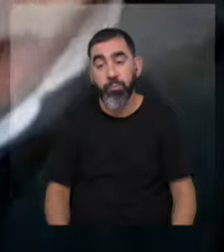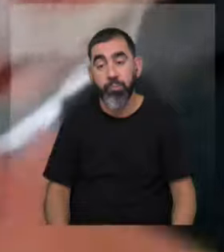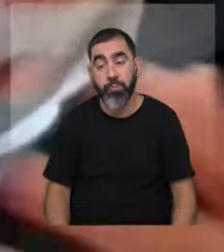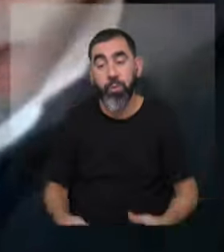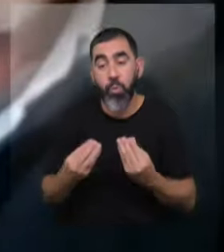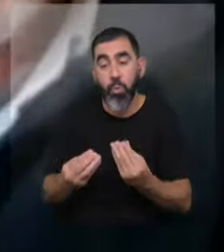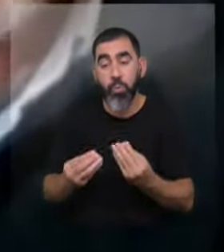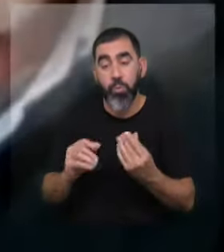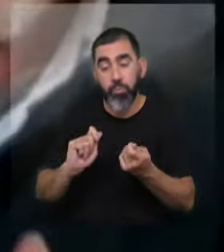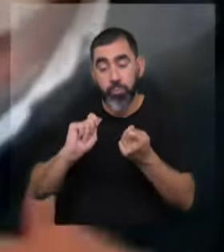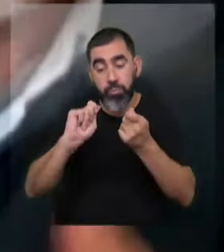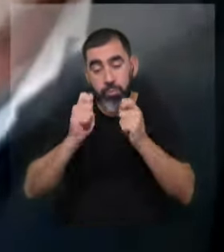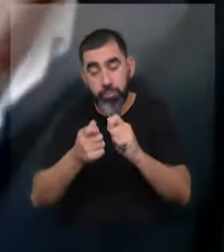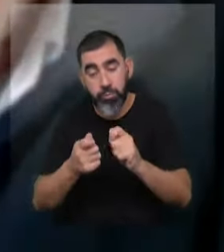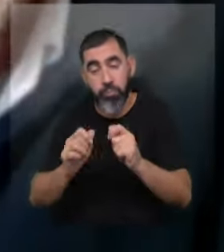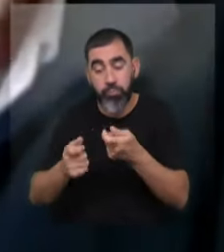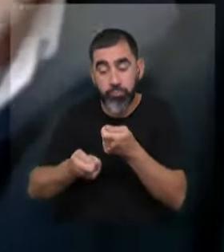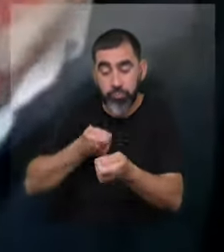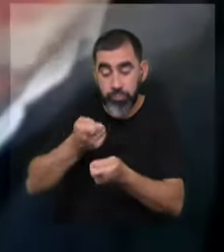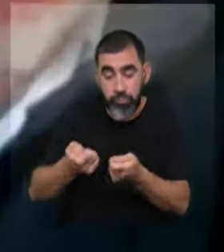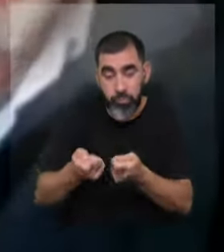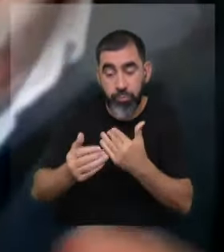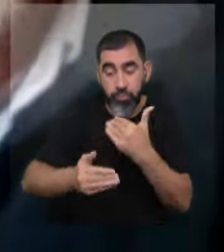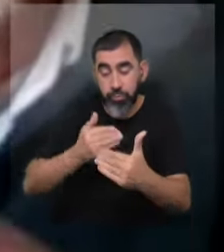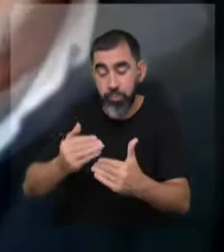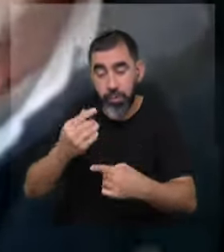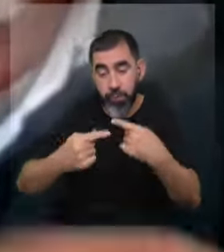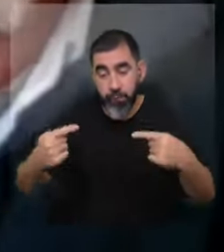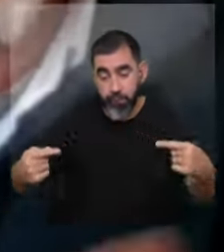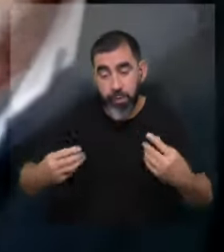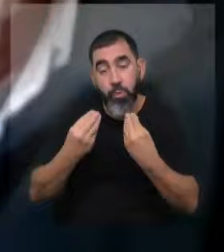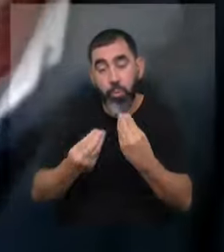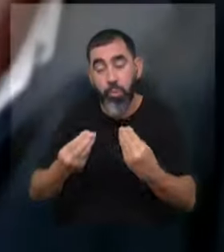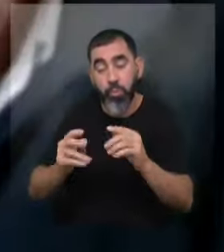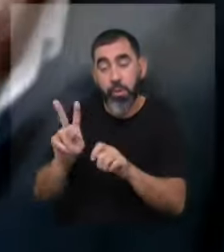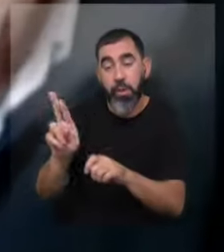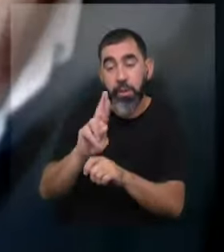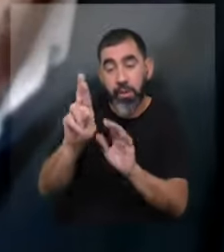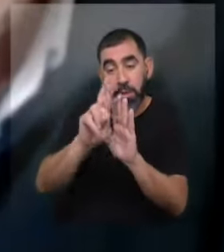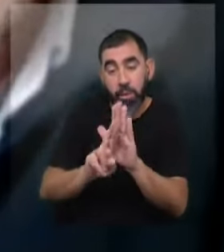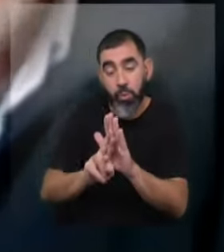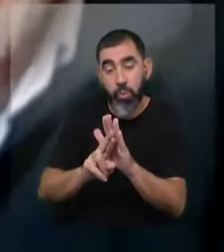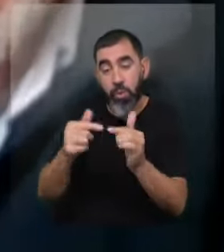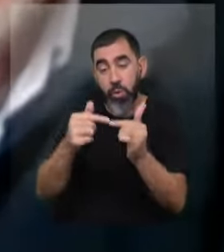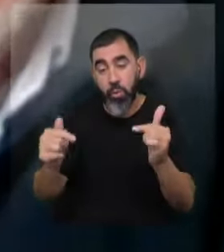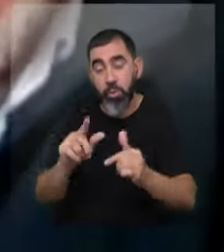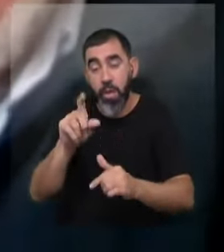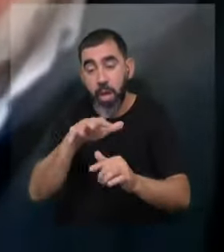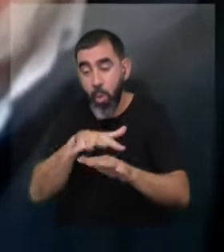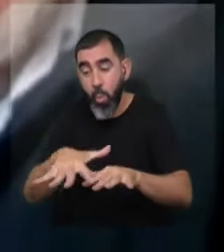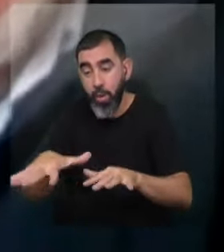cómo se ciclan nutrientes, con cómo se mantiene la biodiversidad, cómo se regulan los flujos hídricos.